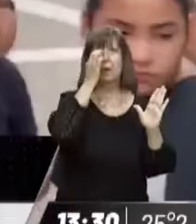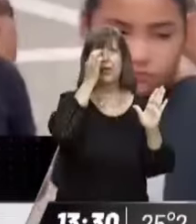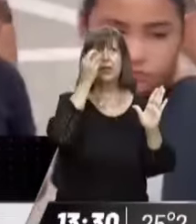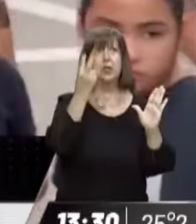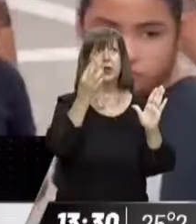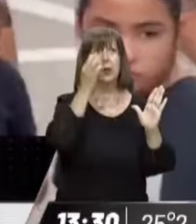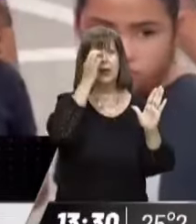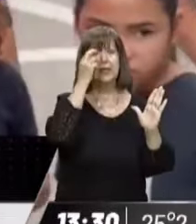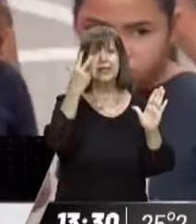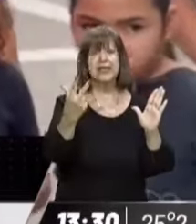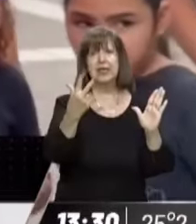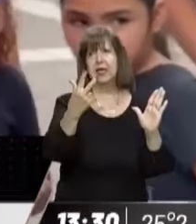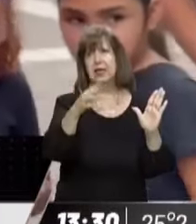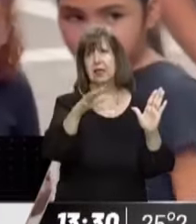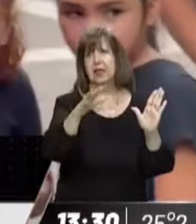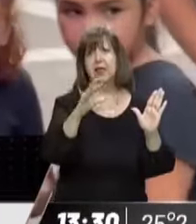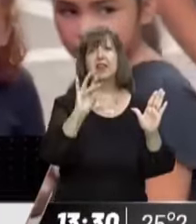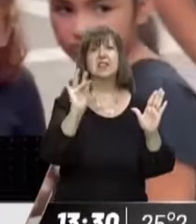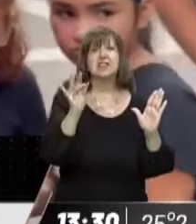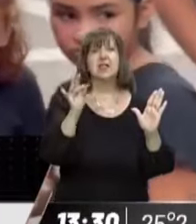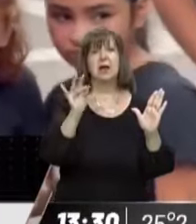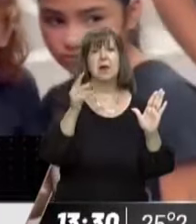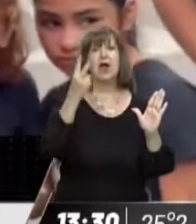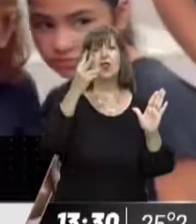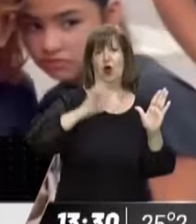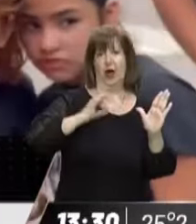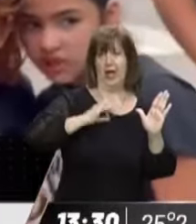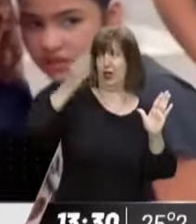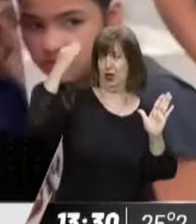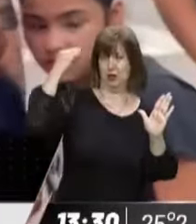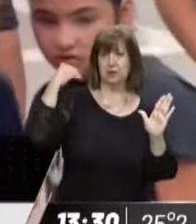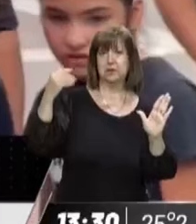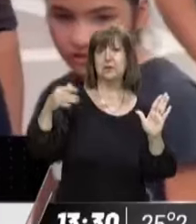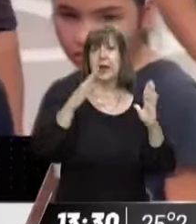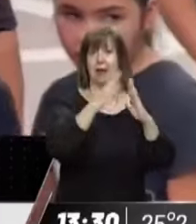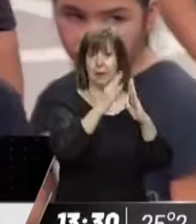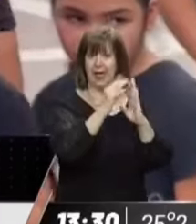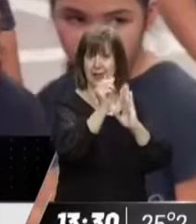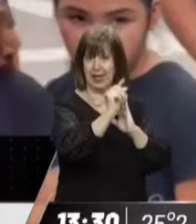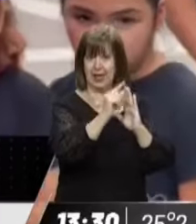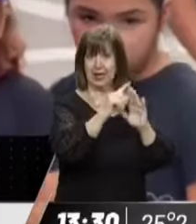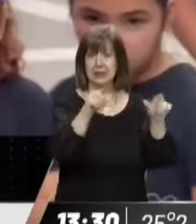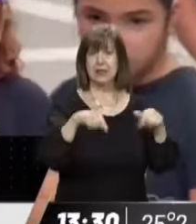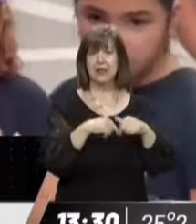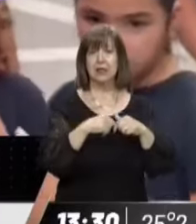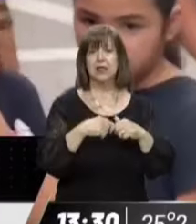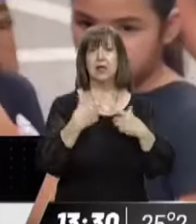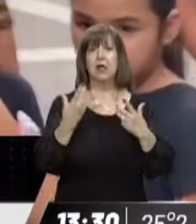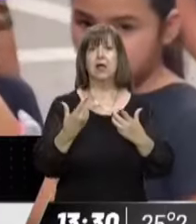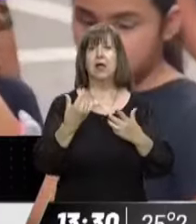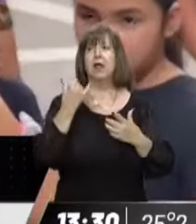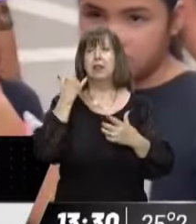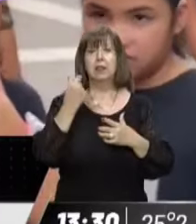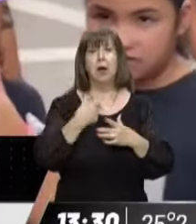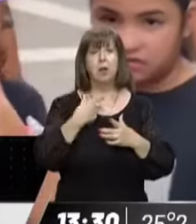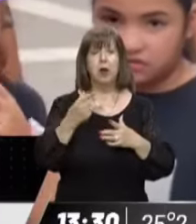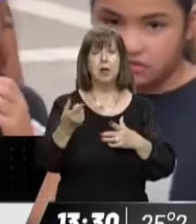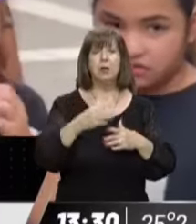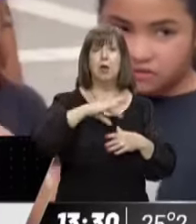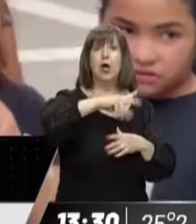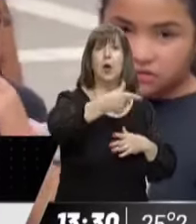22, 23 de diciembre, hace 2 años atrás, el cual me robó 4 tablets, yo lo